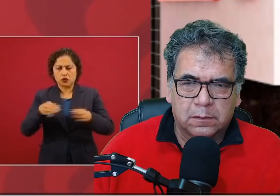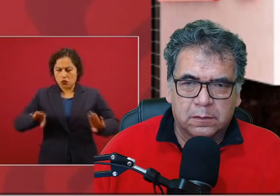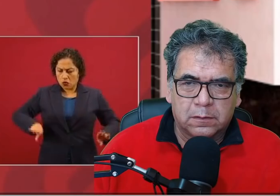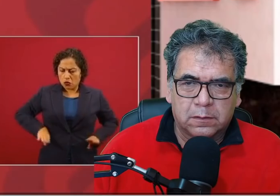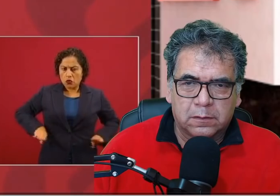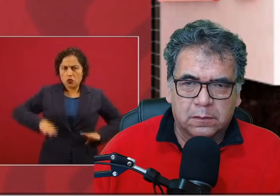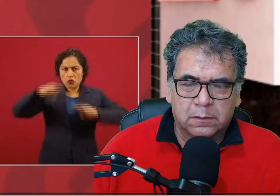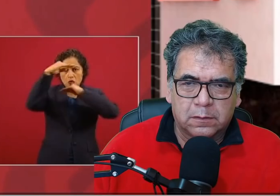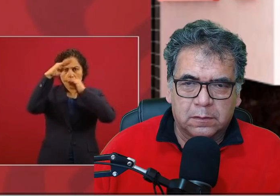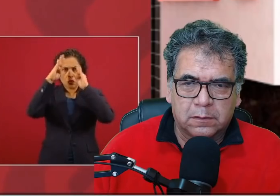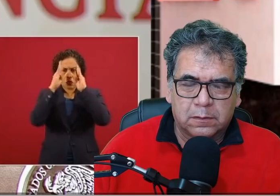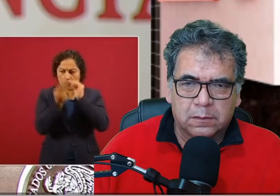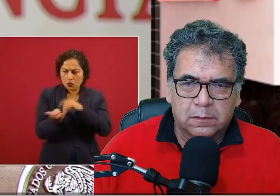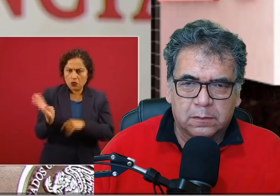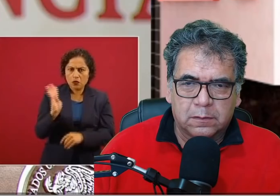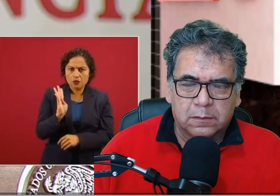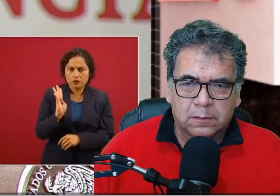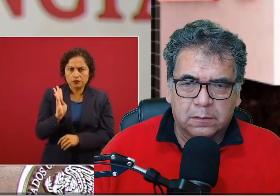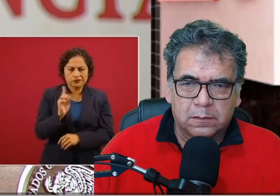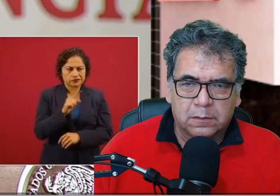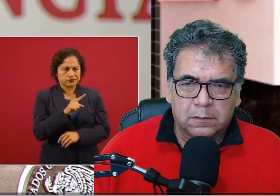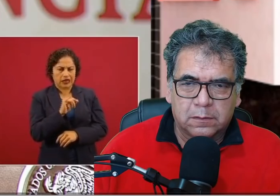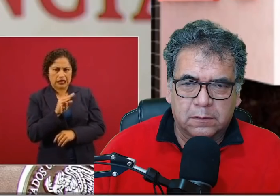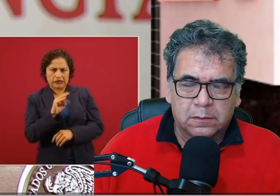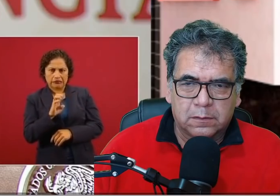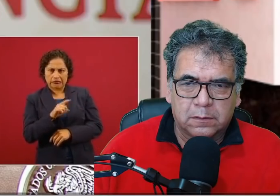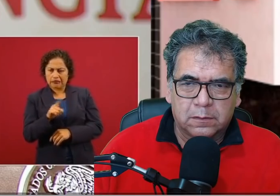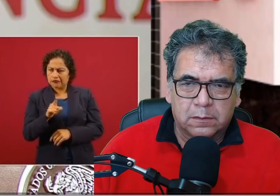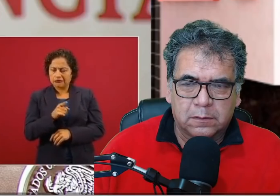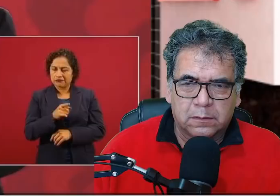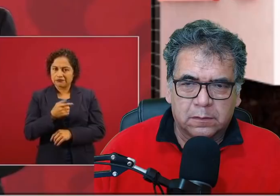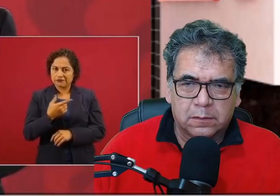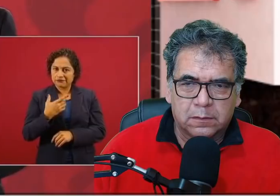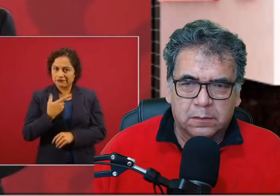no les gusta que yo llame